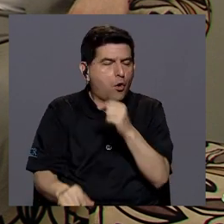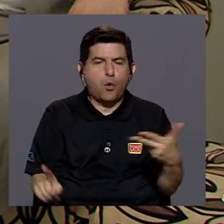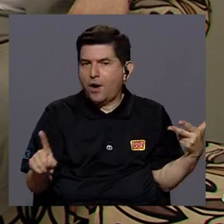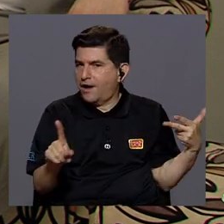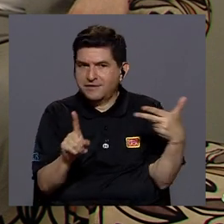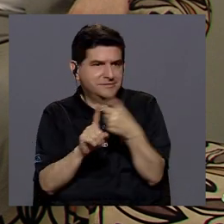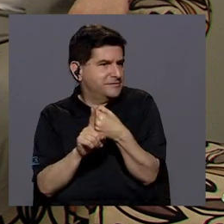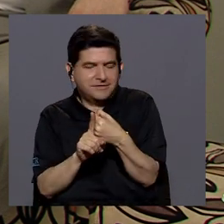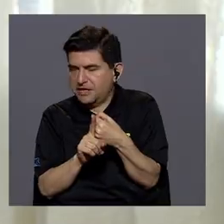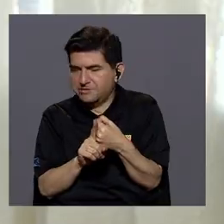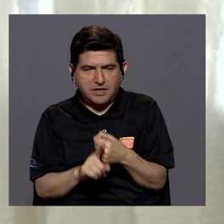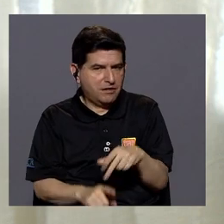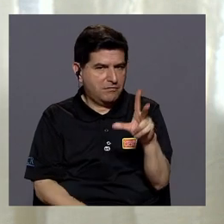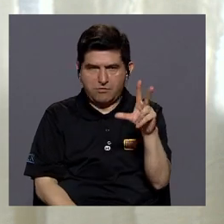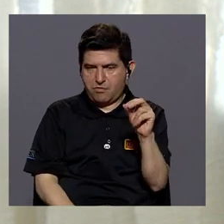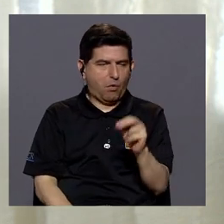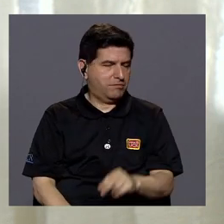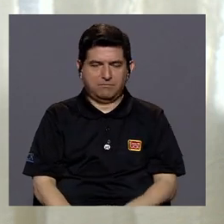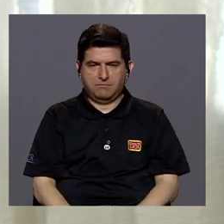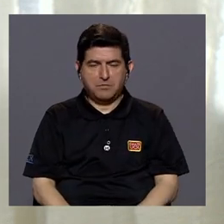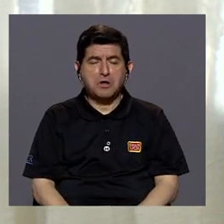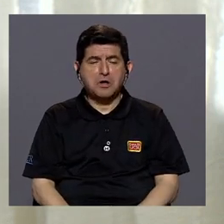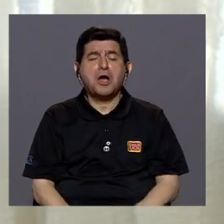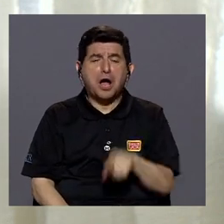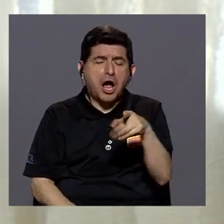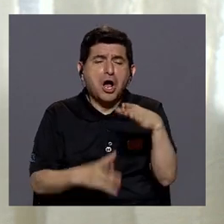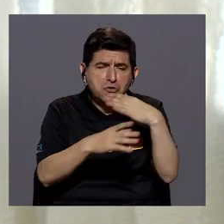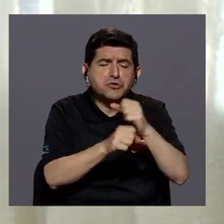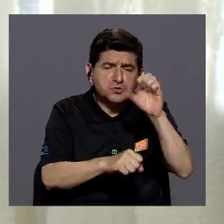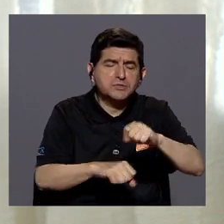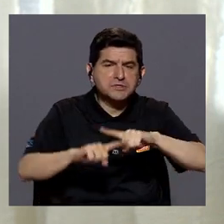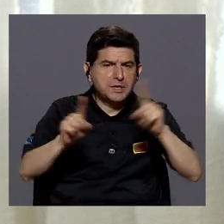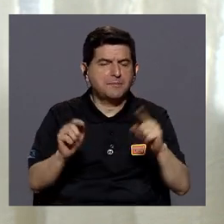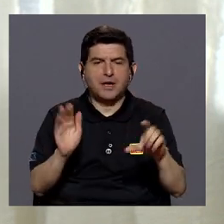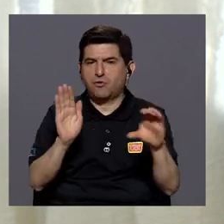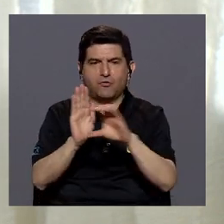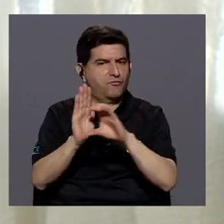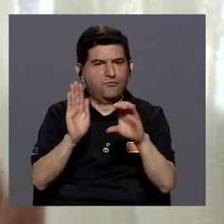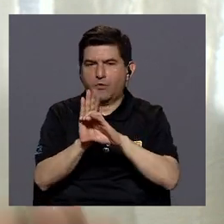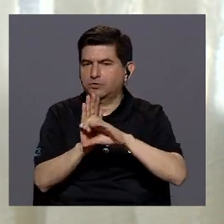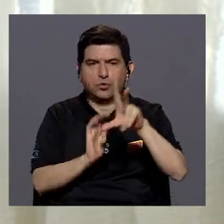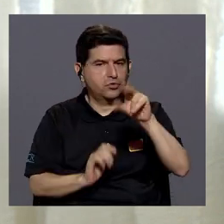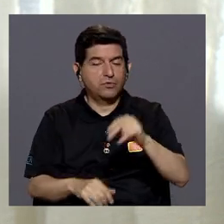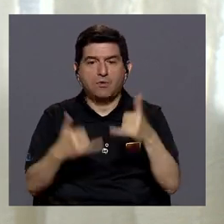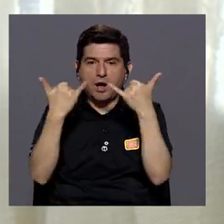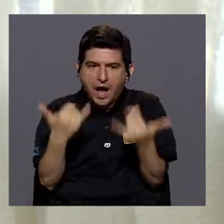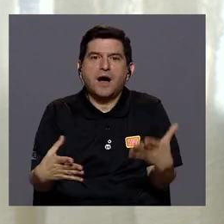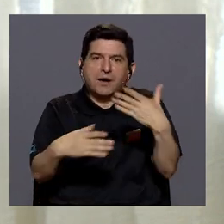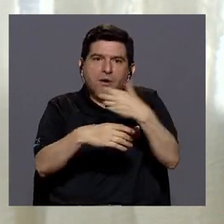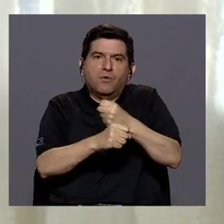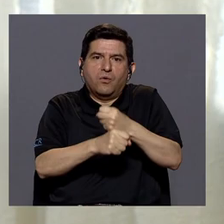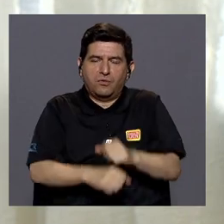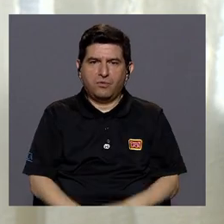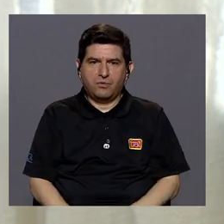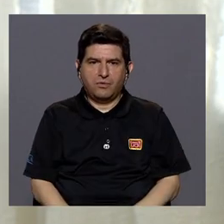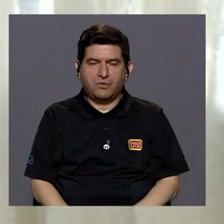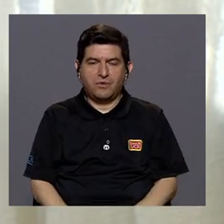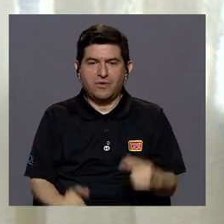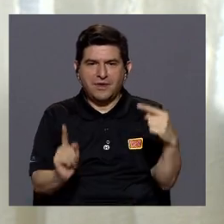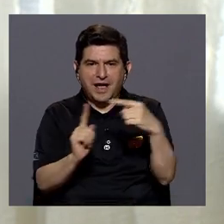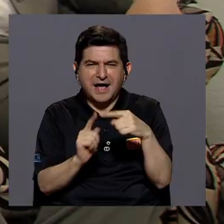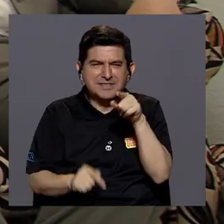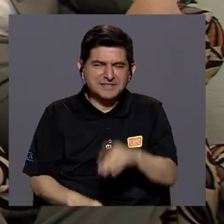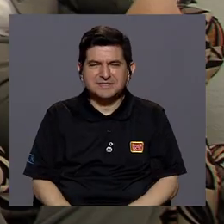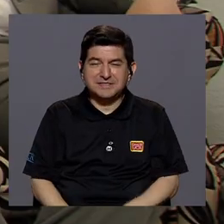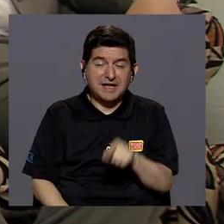una de esas cosas. Se reseñaba, pero no se sacaban las fotos, así como, como se hace ahora, que se le saca hasta un poco de morbo a